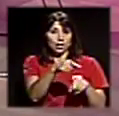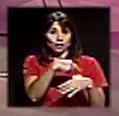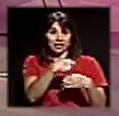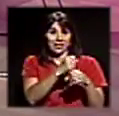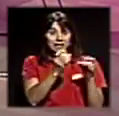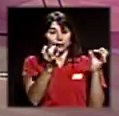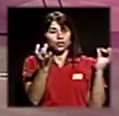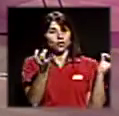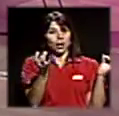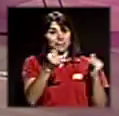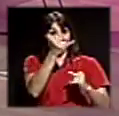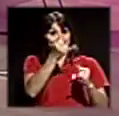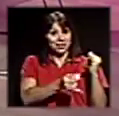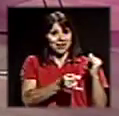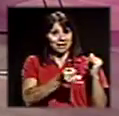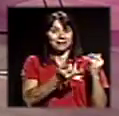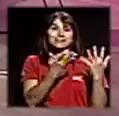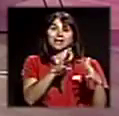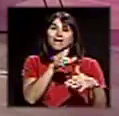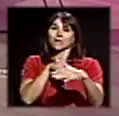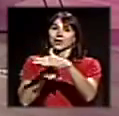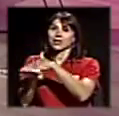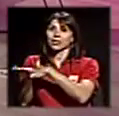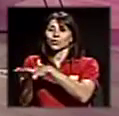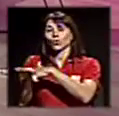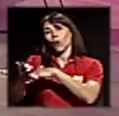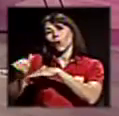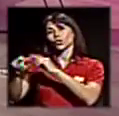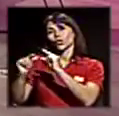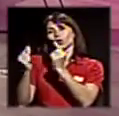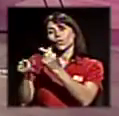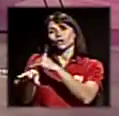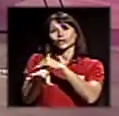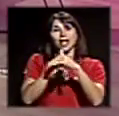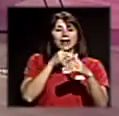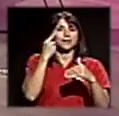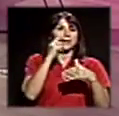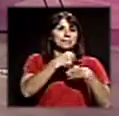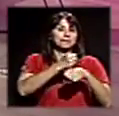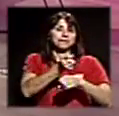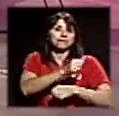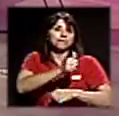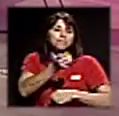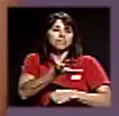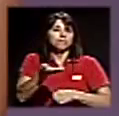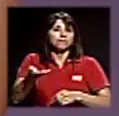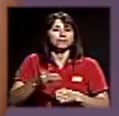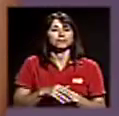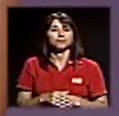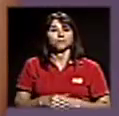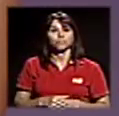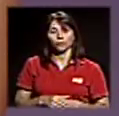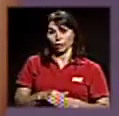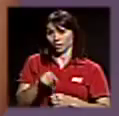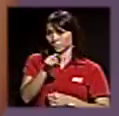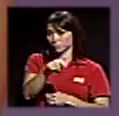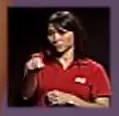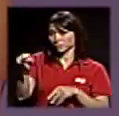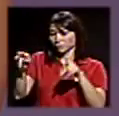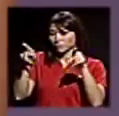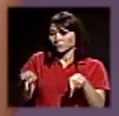para adentro y sale otro grupo que hacen otra cosa. ¿Tuviste actividad. algún comentario de parte de ellos o algo